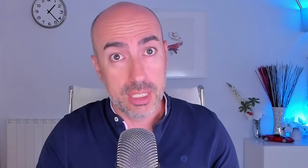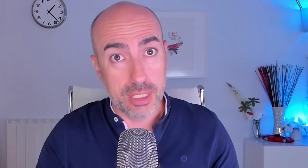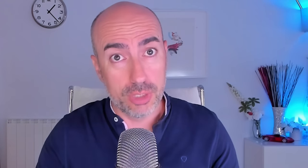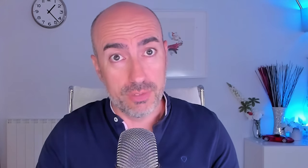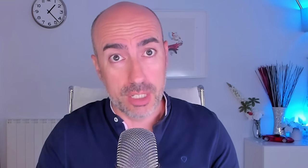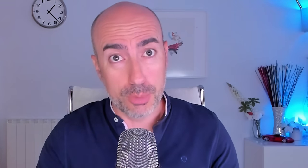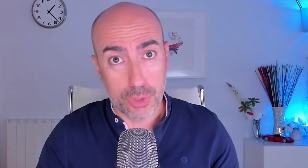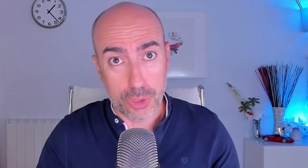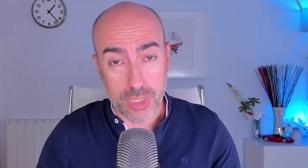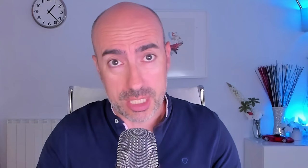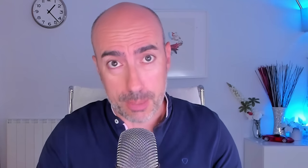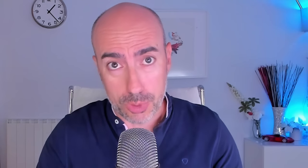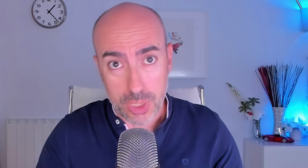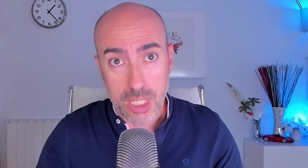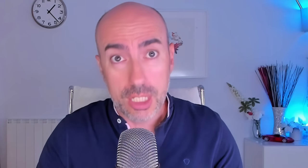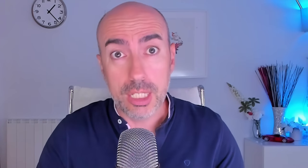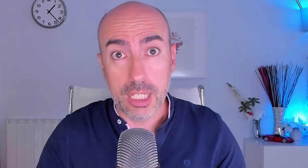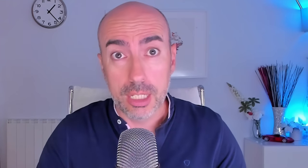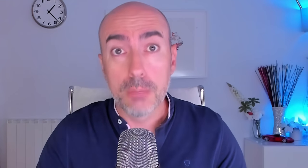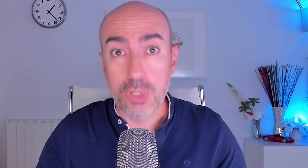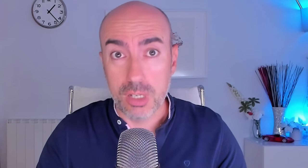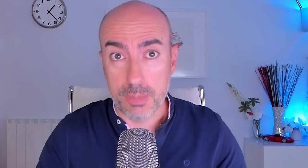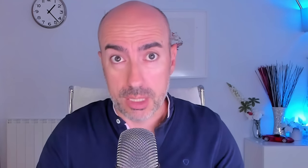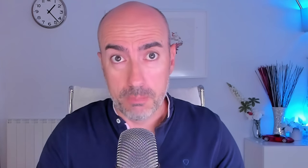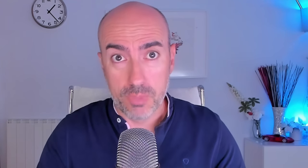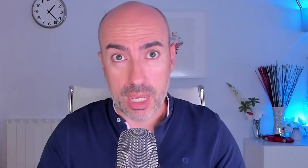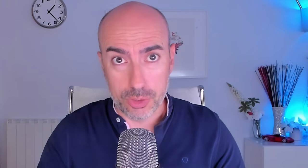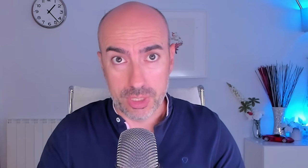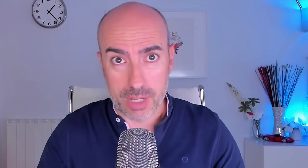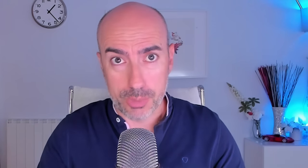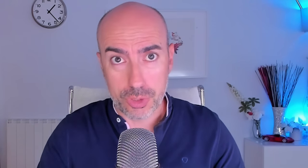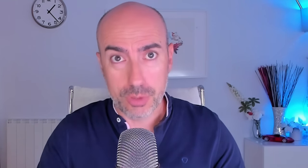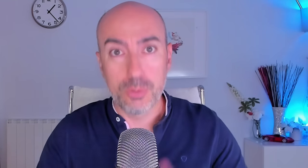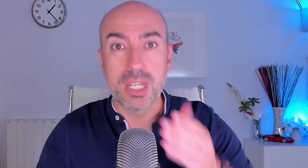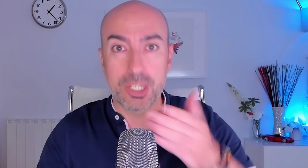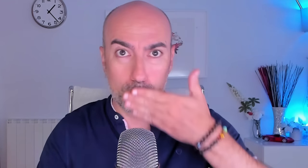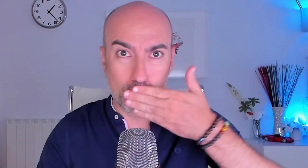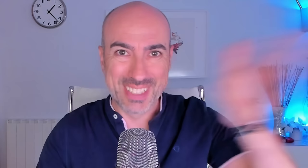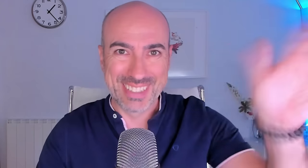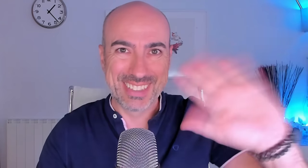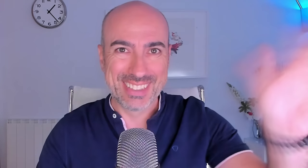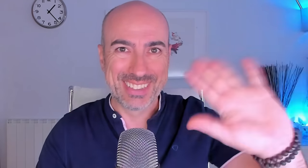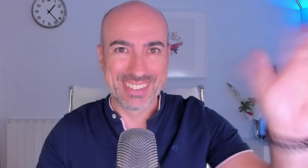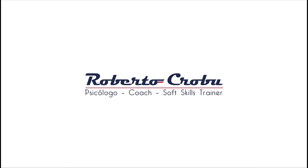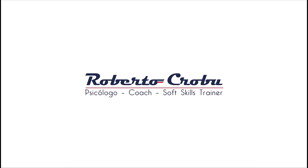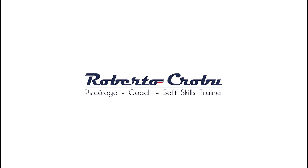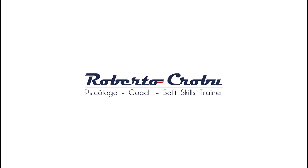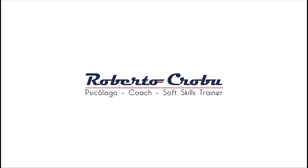presente de dónde venimos, dónde estamos y posiblemente a dónde vamos. Un beso.